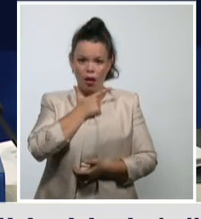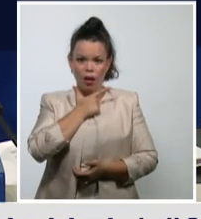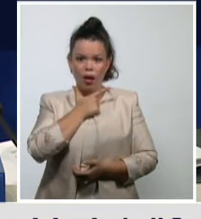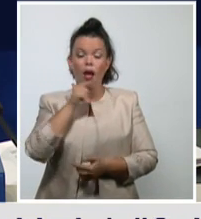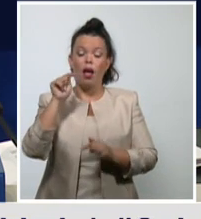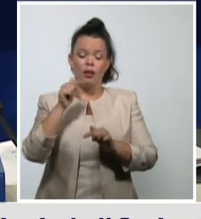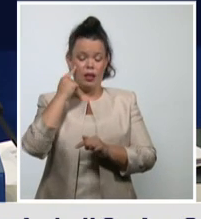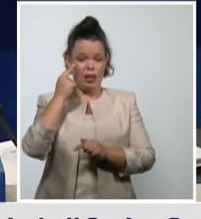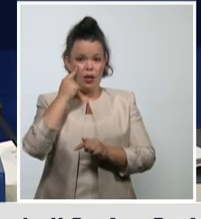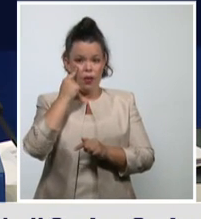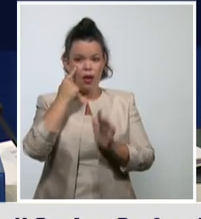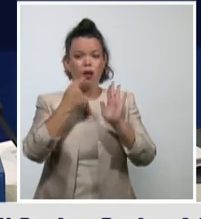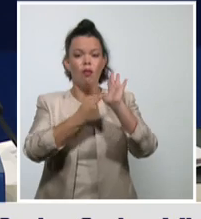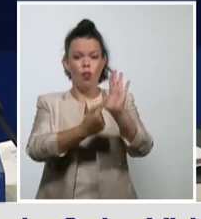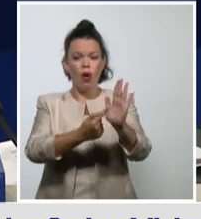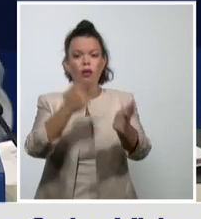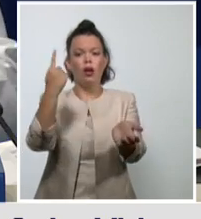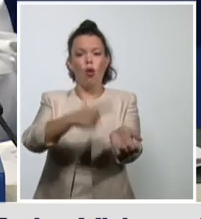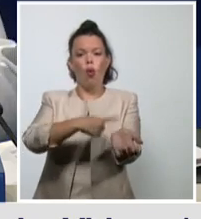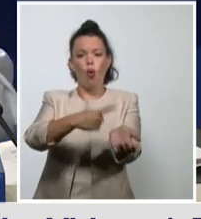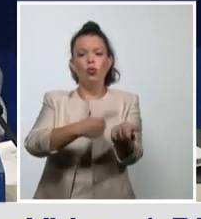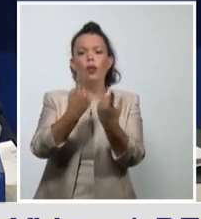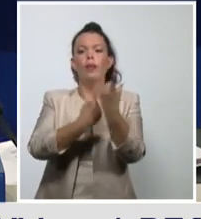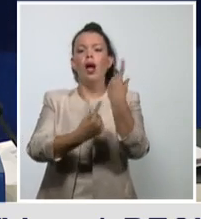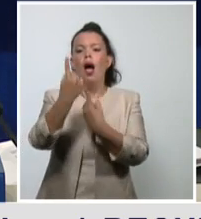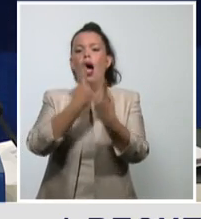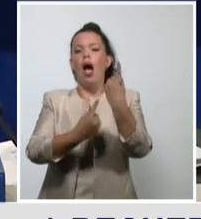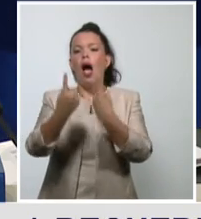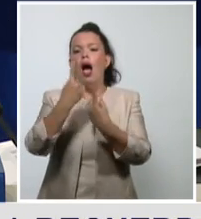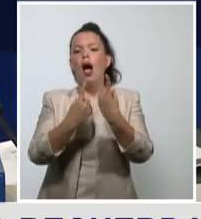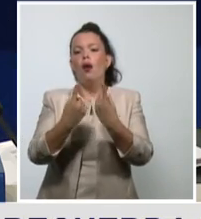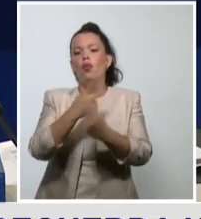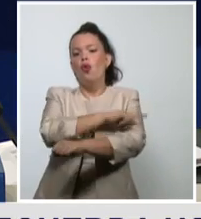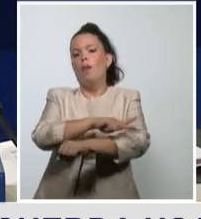países de tocar los cadáveres,